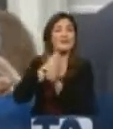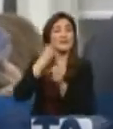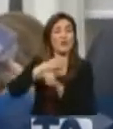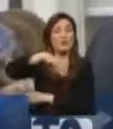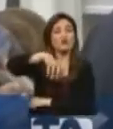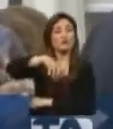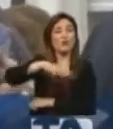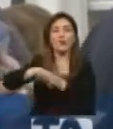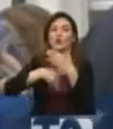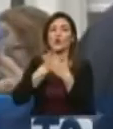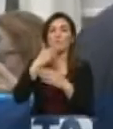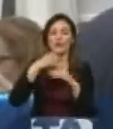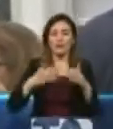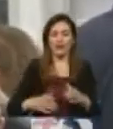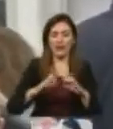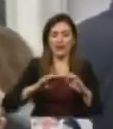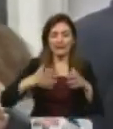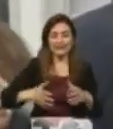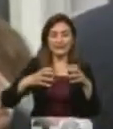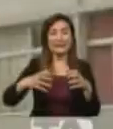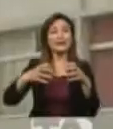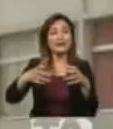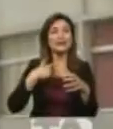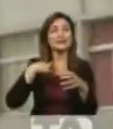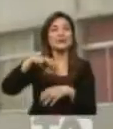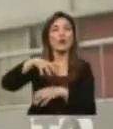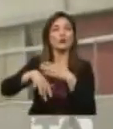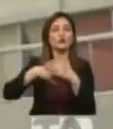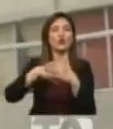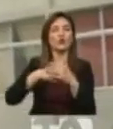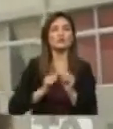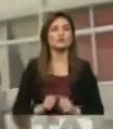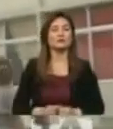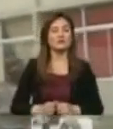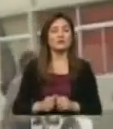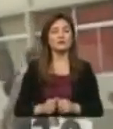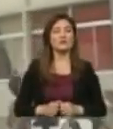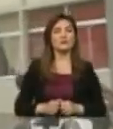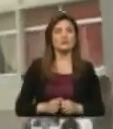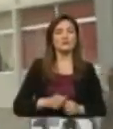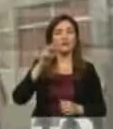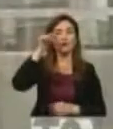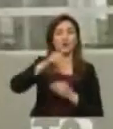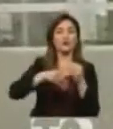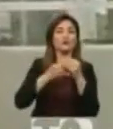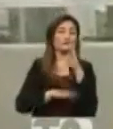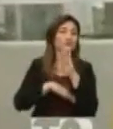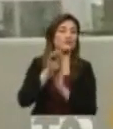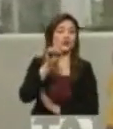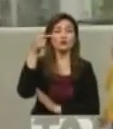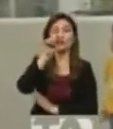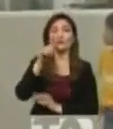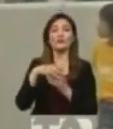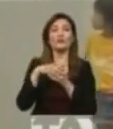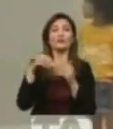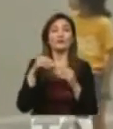las 3 etapas, tengan agua potable pues 24/7. Es más de 1 millón lo que para este cometido el gobierno invirtió. En cuanto a seguridad